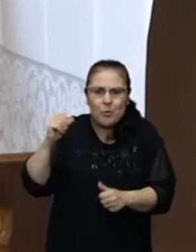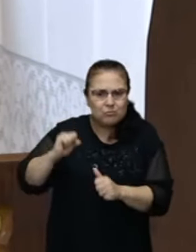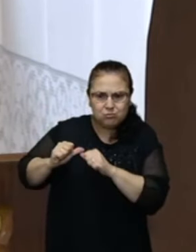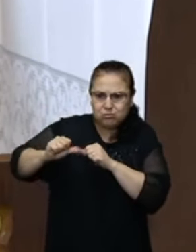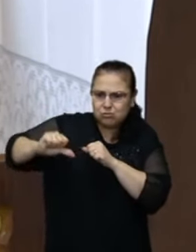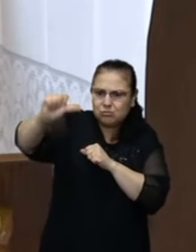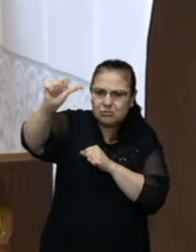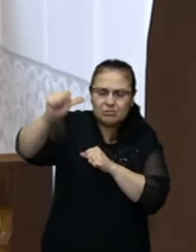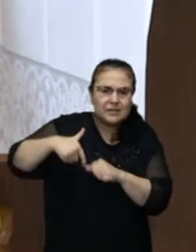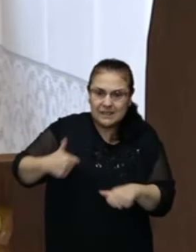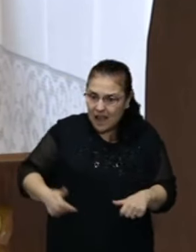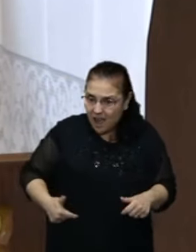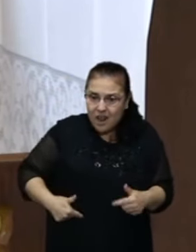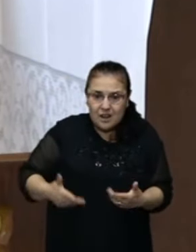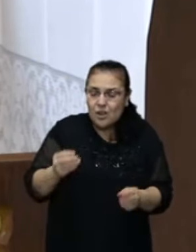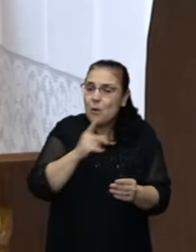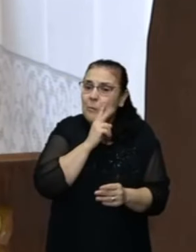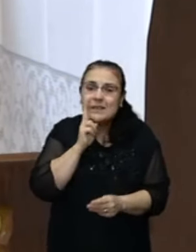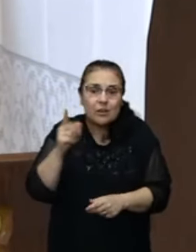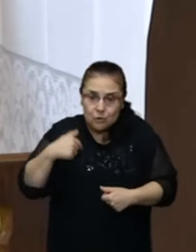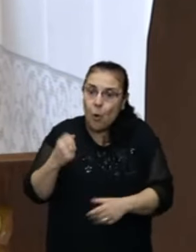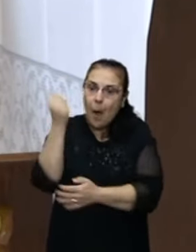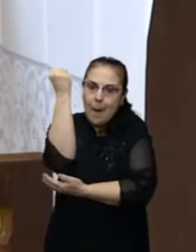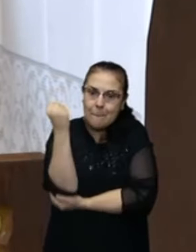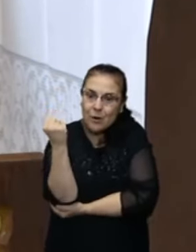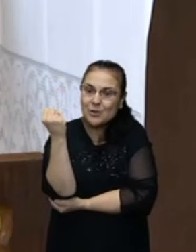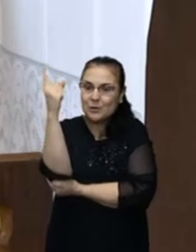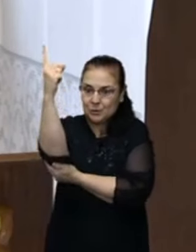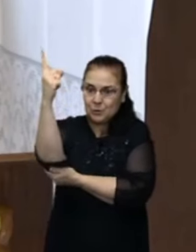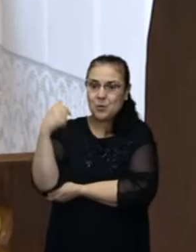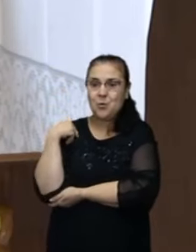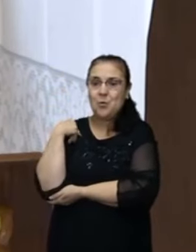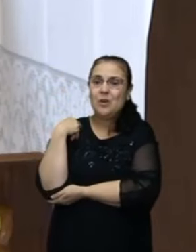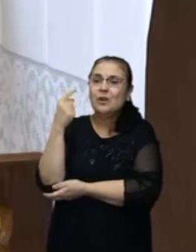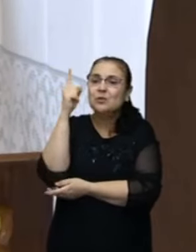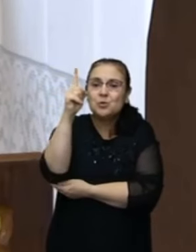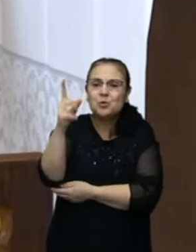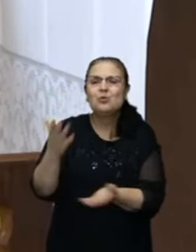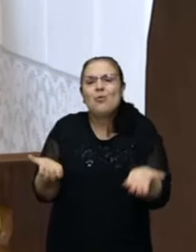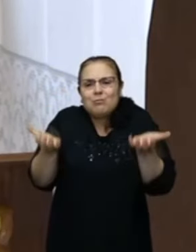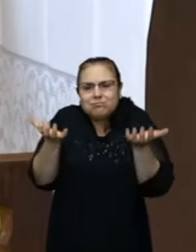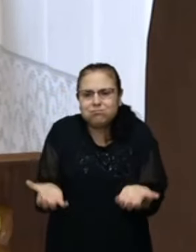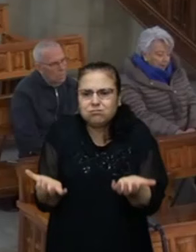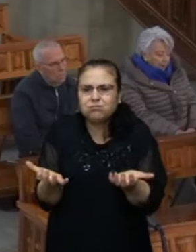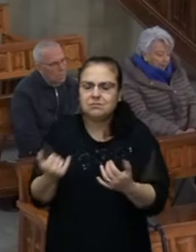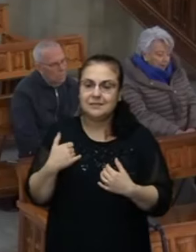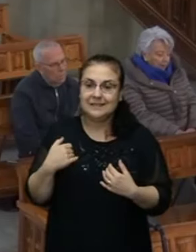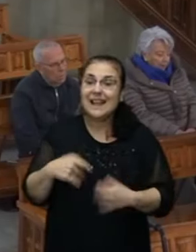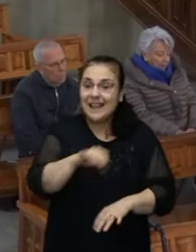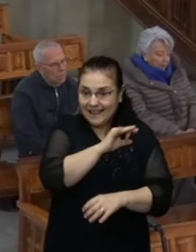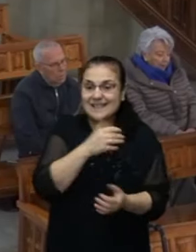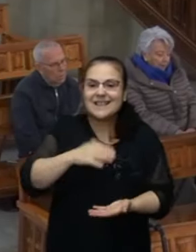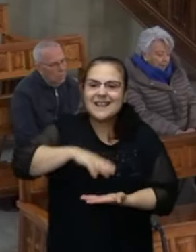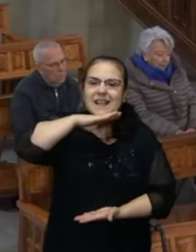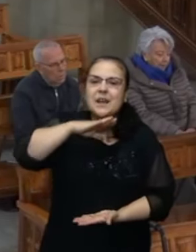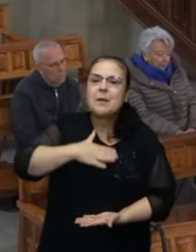el vientre materno ya me apoyaba en ti, en el seno tú me sostenías. Que